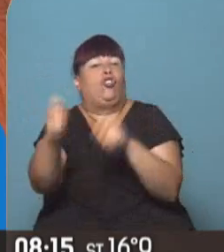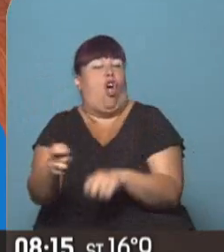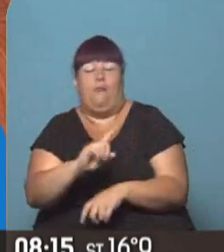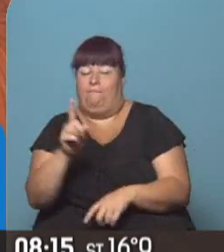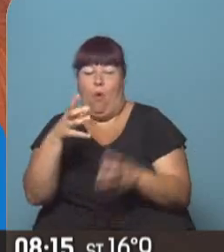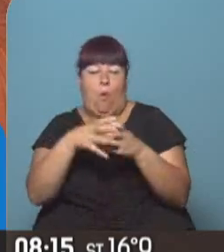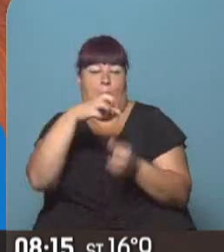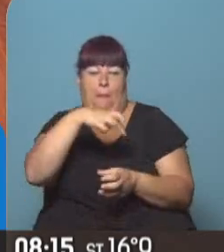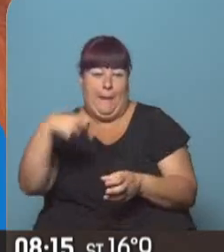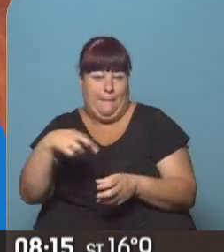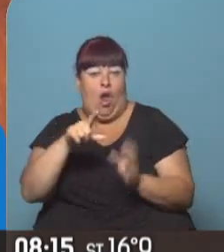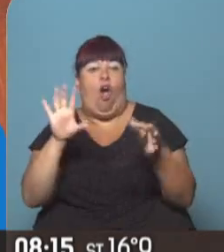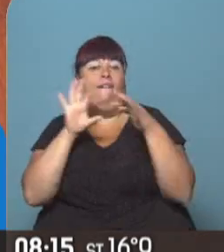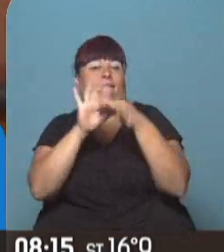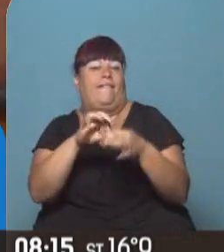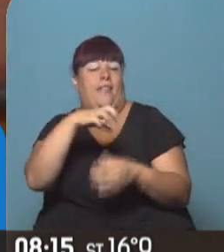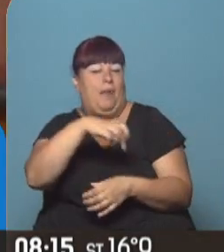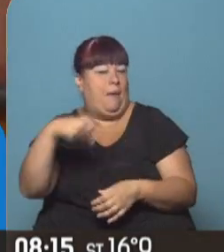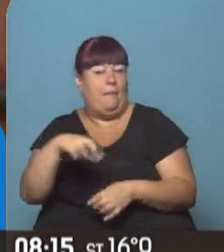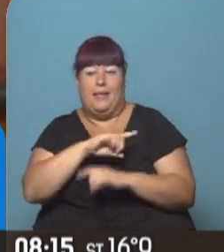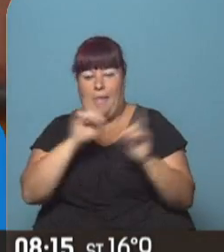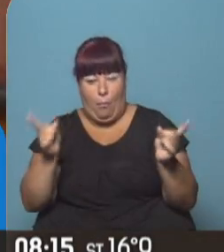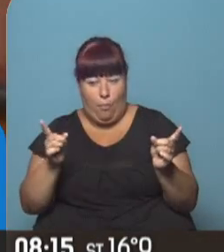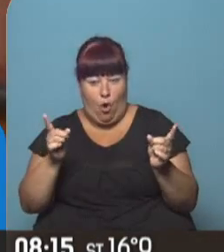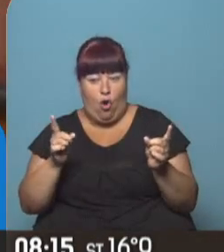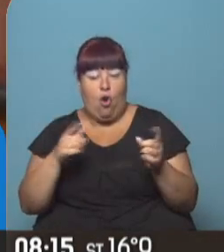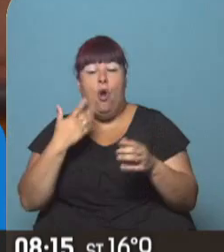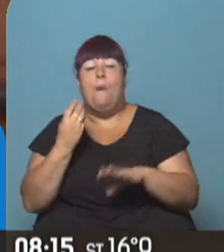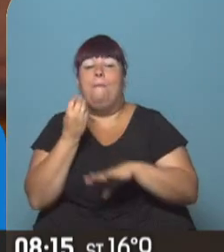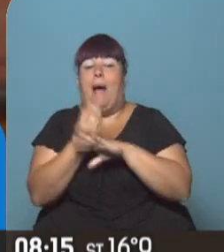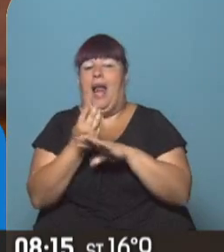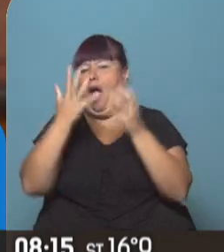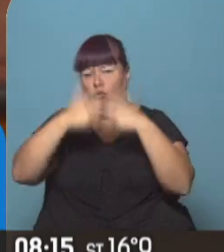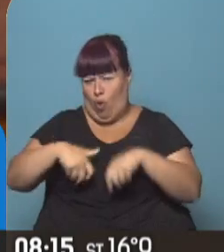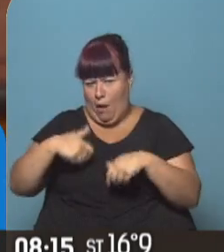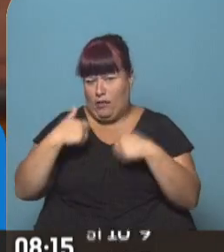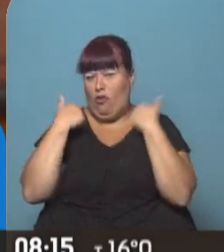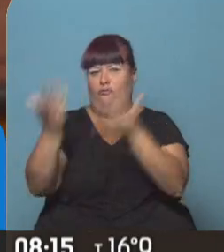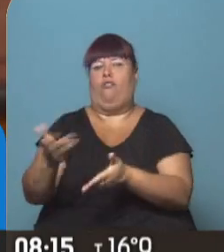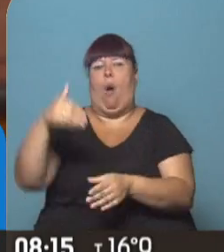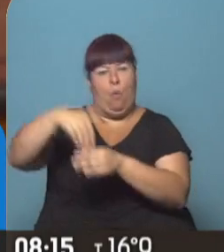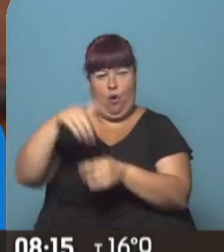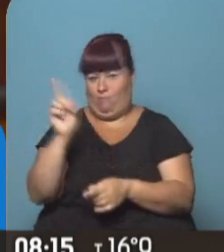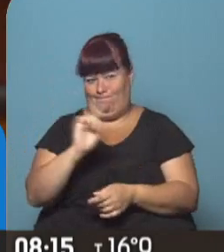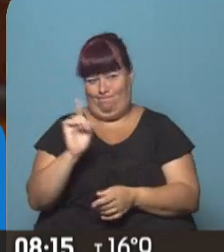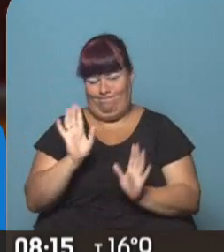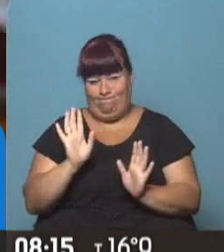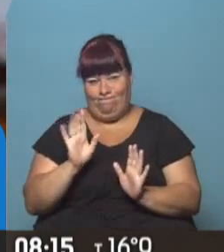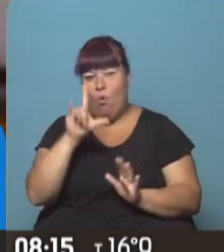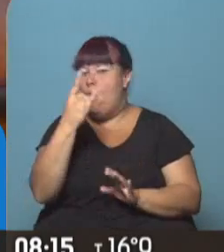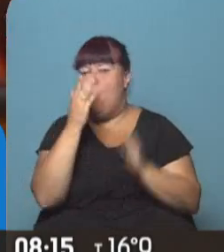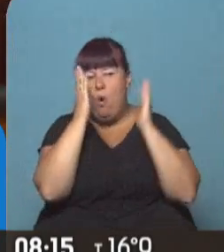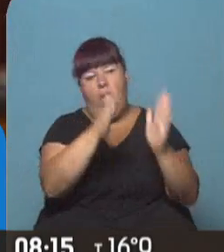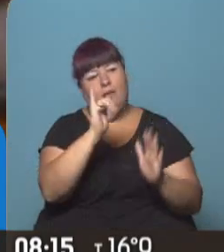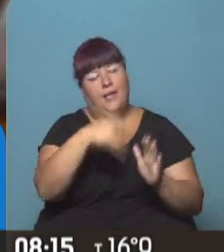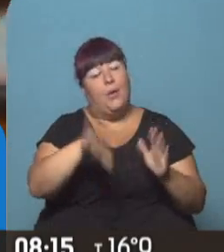Partido de los Trabajadores o los partidos aliados del Partido de los Trabajadores que pueda tener automáticamente una transferencia de los votos de Lula. Los